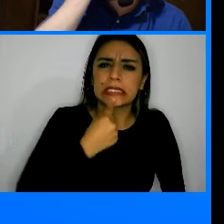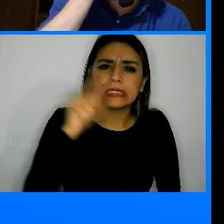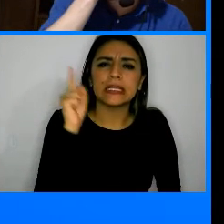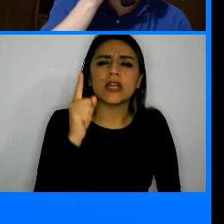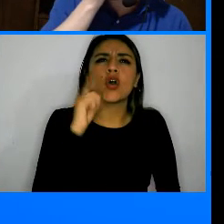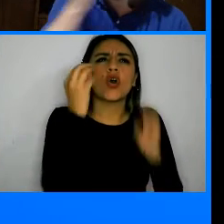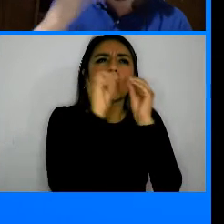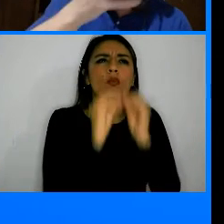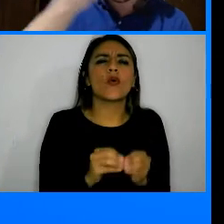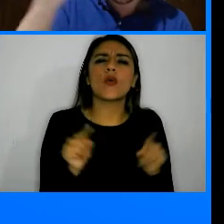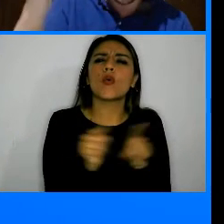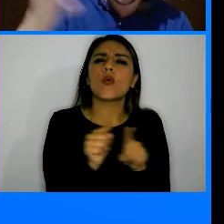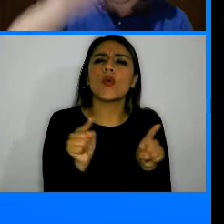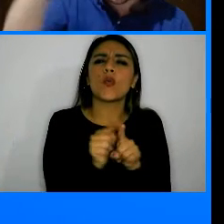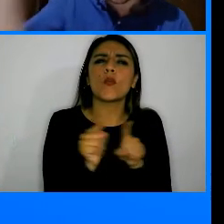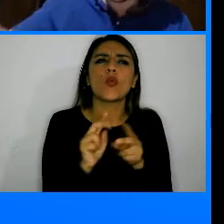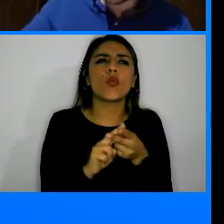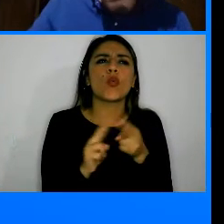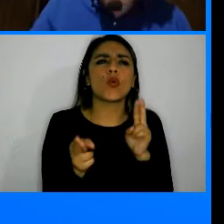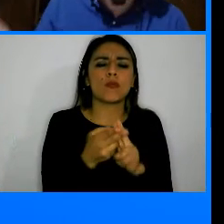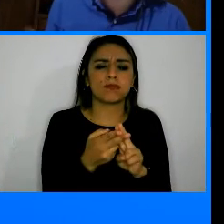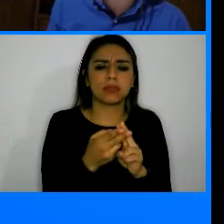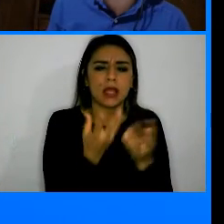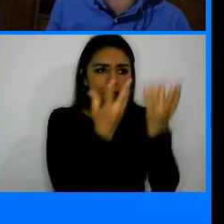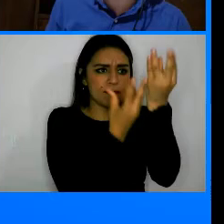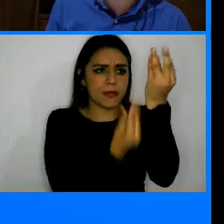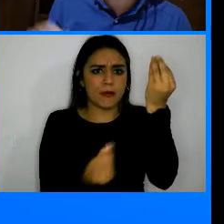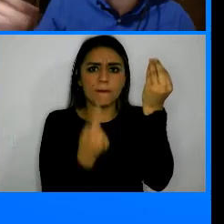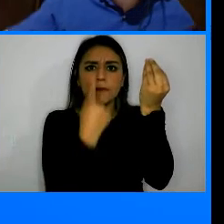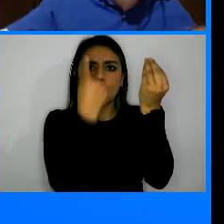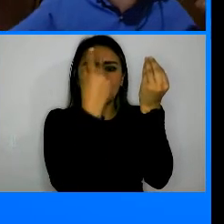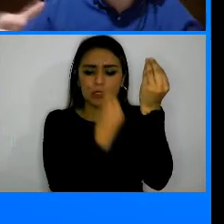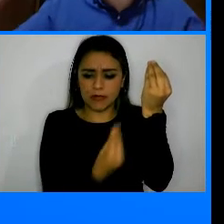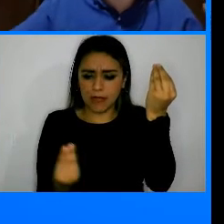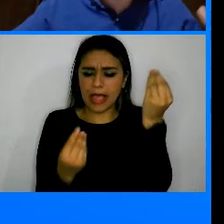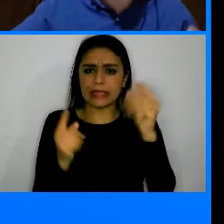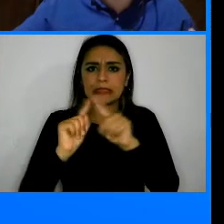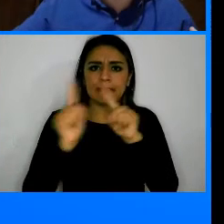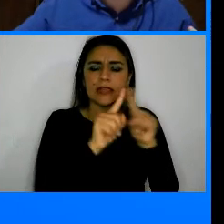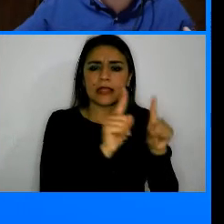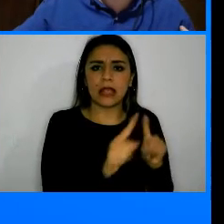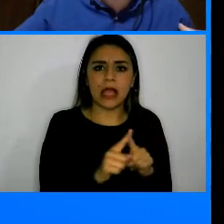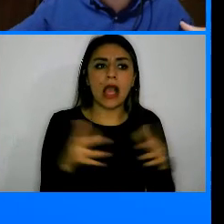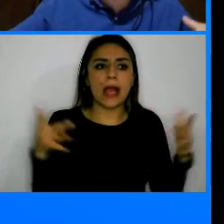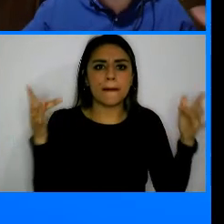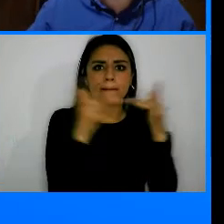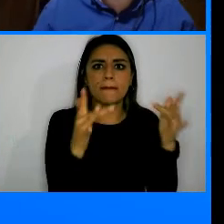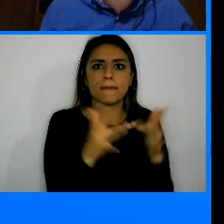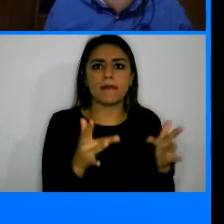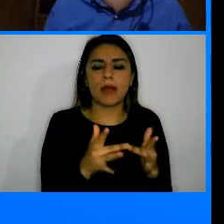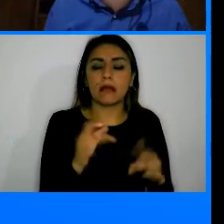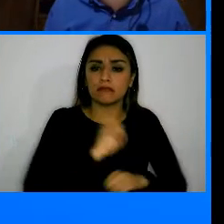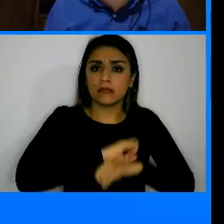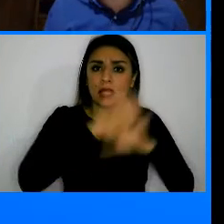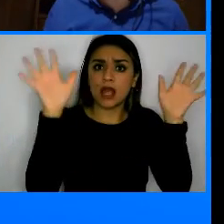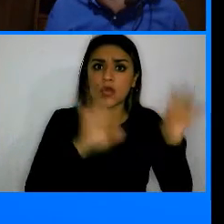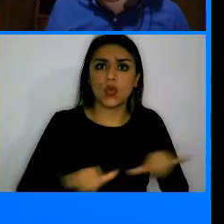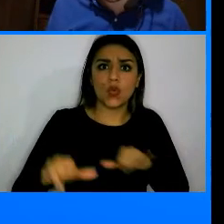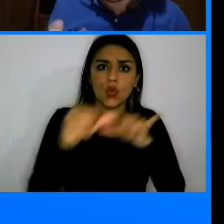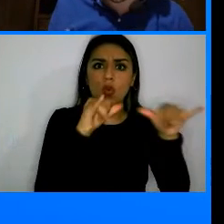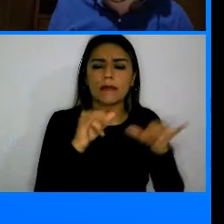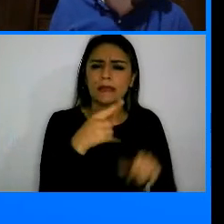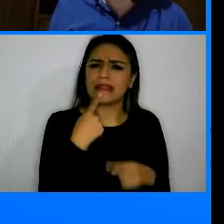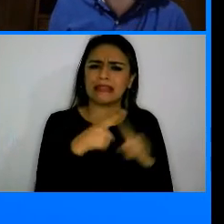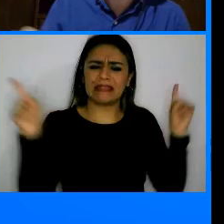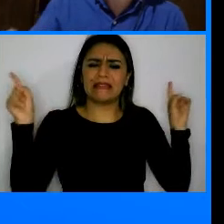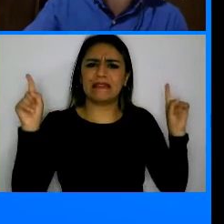manera, digamos, unas jerarquías políticas también diferentes, que había similitudes, por supuesto, pero que también había grandes diferencias,